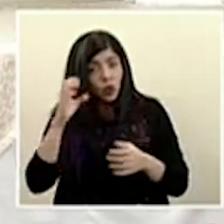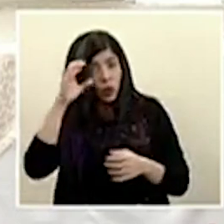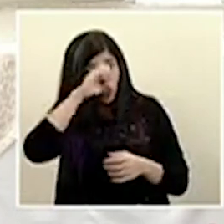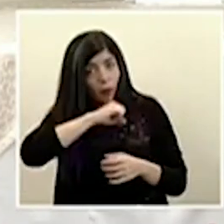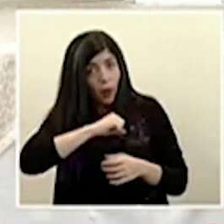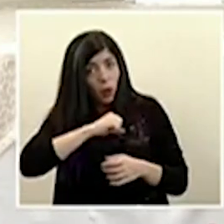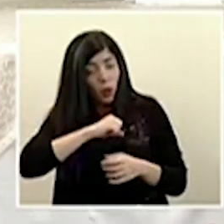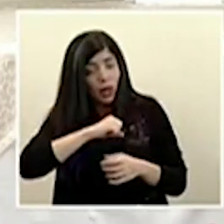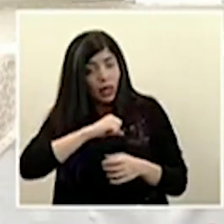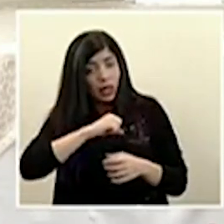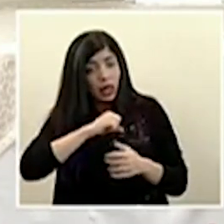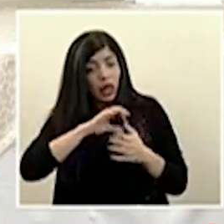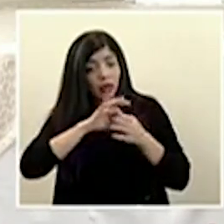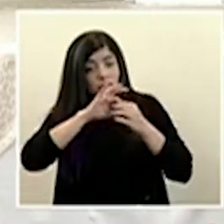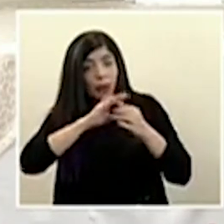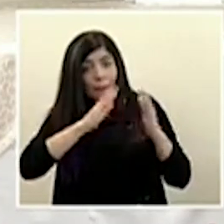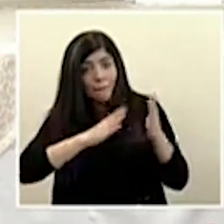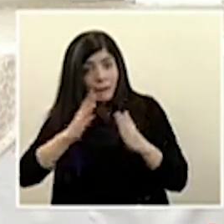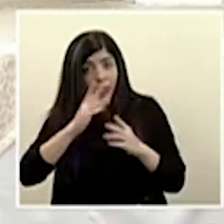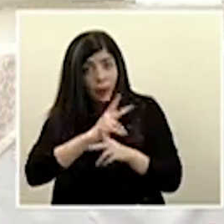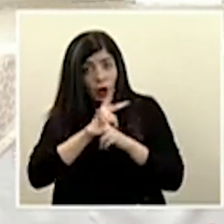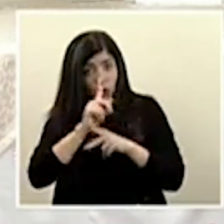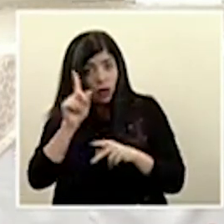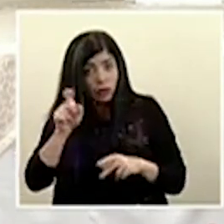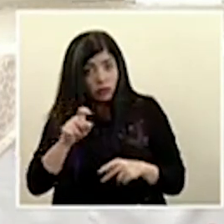en el marco del Plan Proteger?